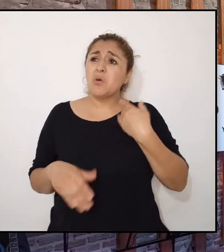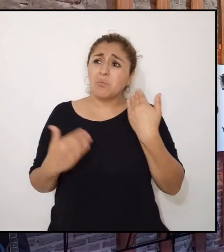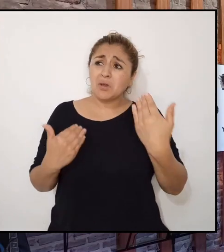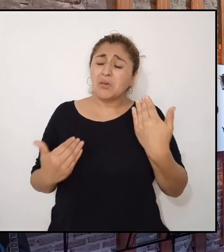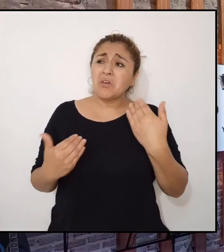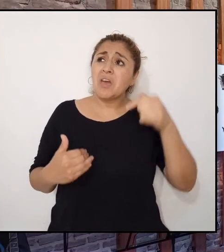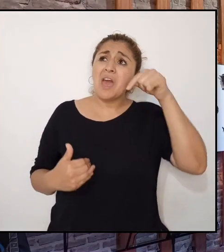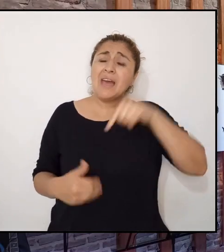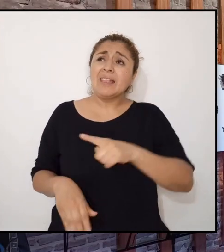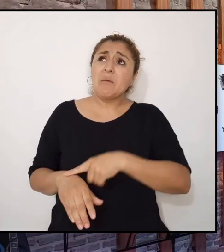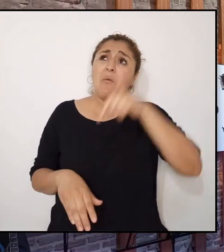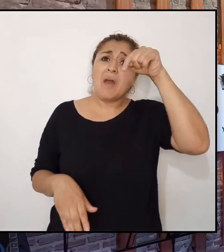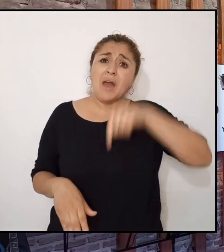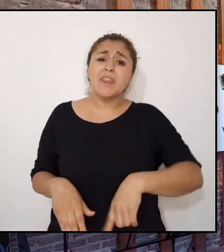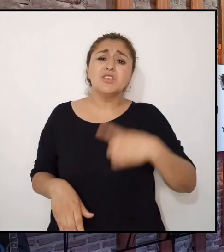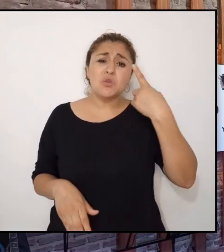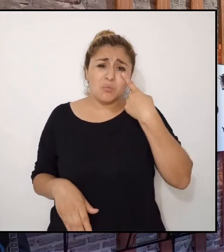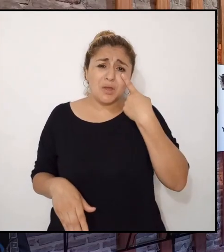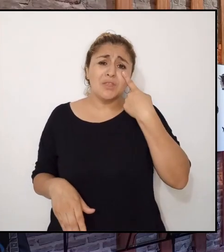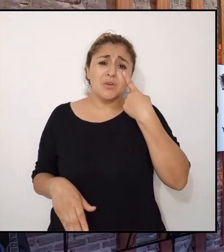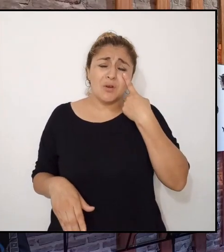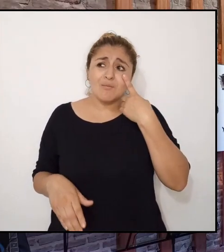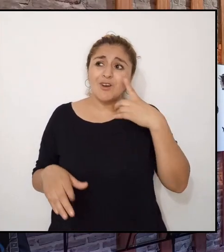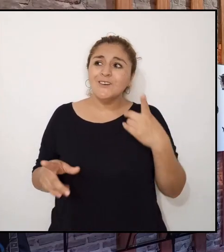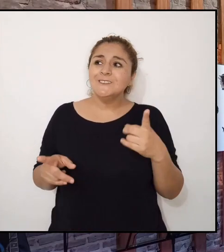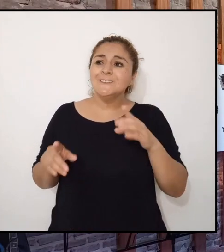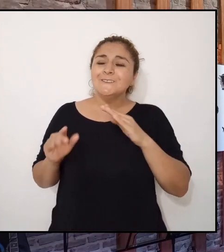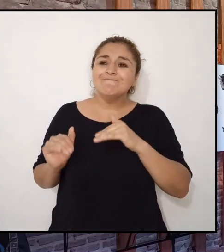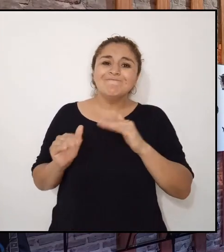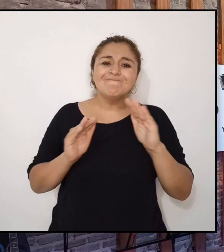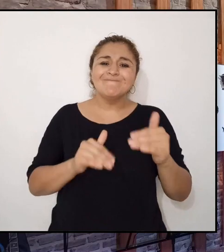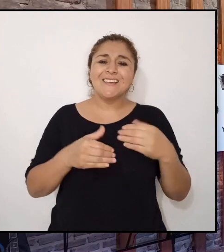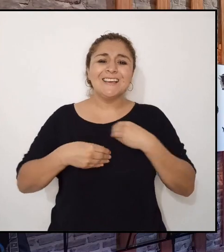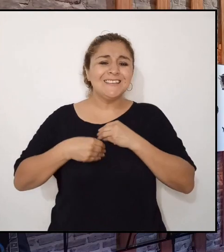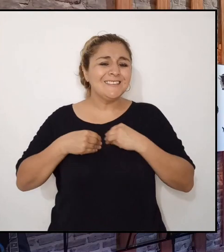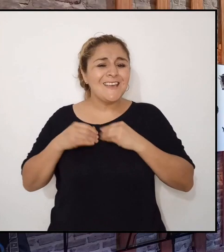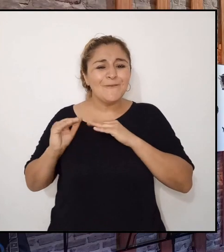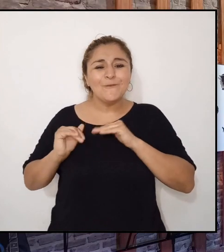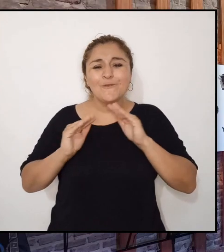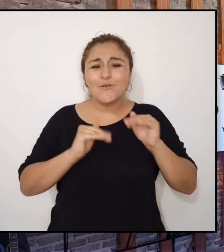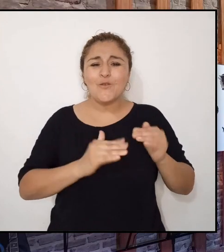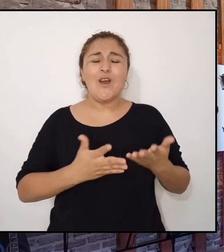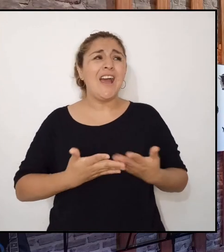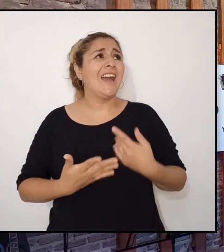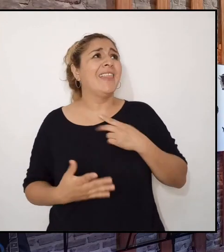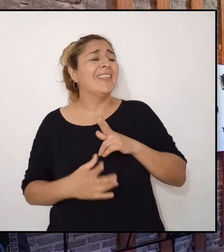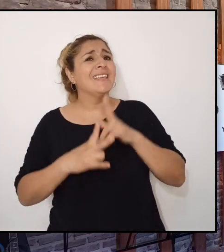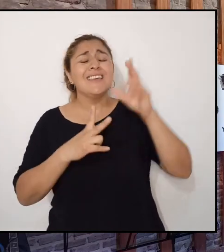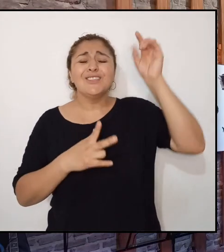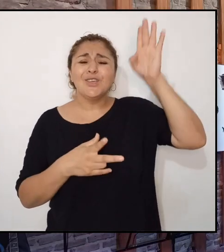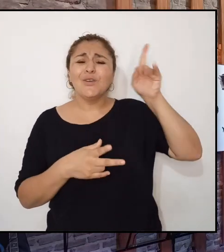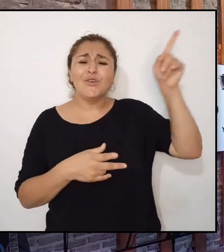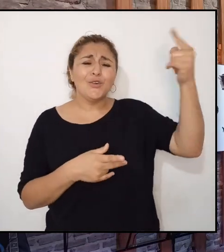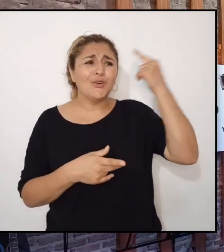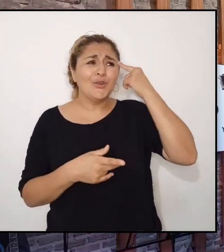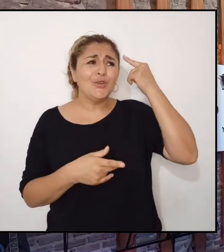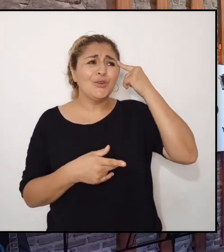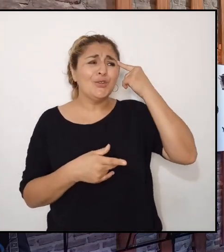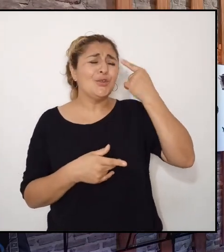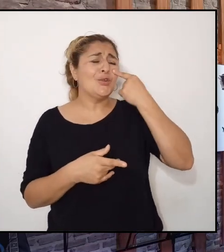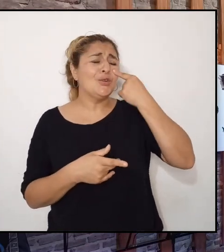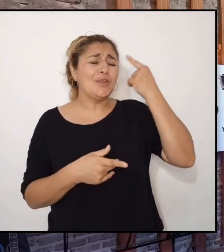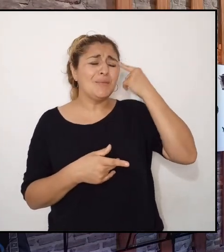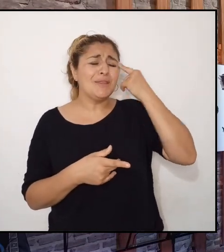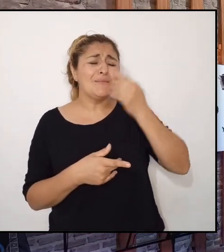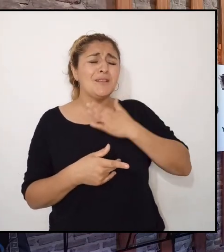él comienza a observar a Dios y dice: Señor, vos conocés mi pensamiento, vos estuviste cuando me estaba formando